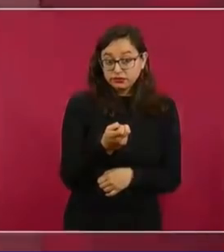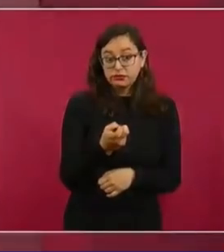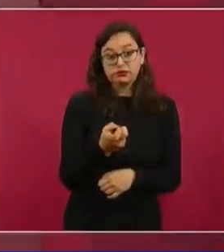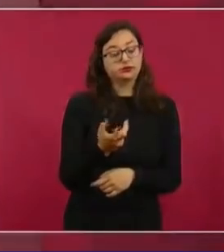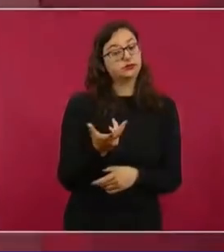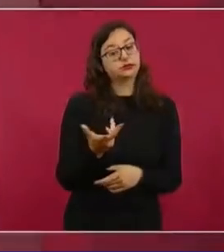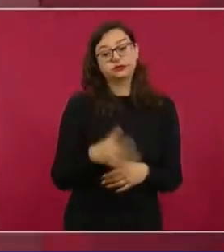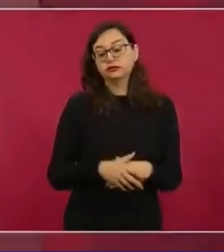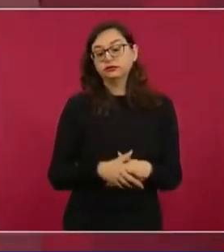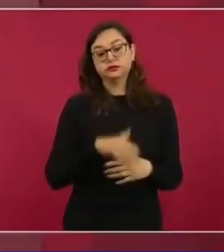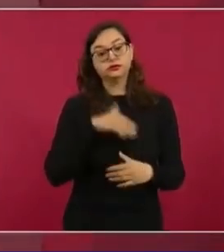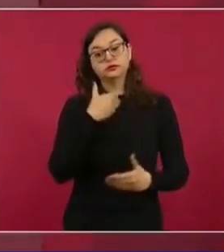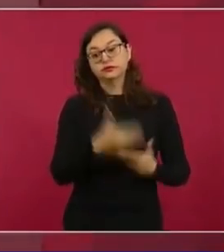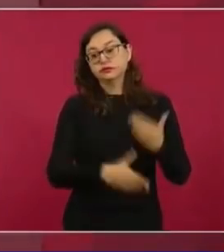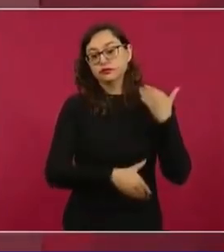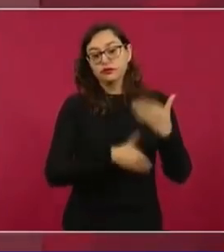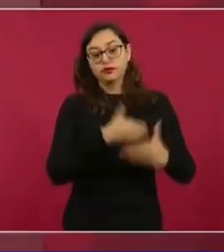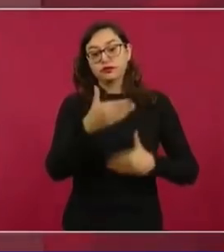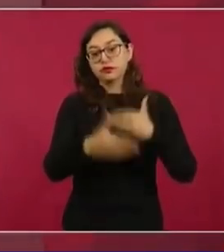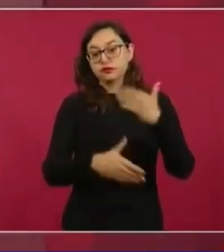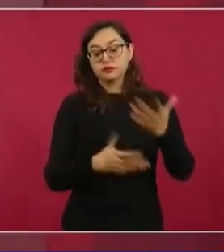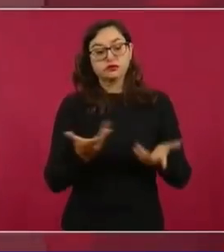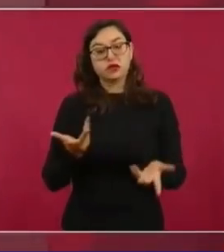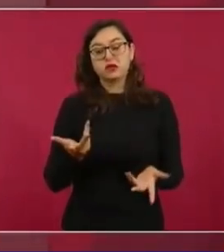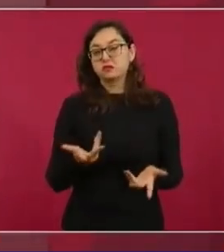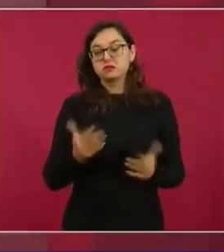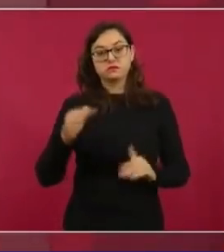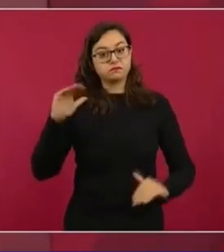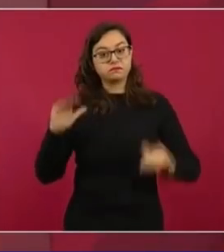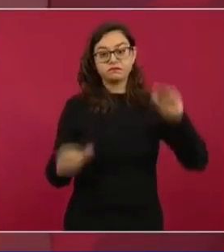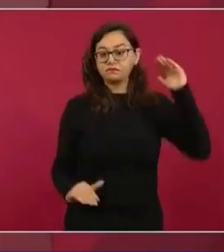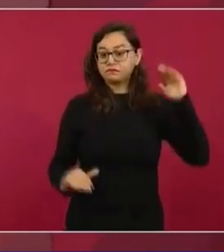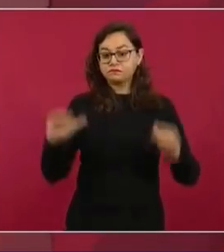se van a seguir generando desequilibrios en el mundo.